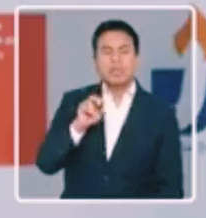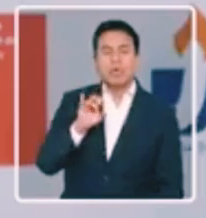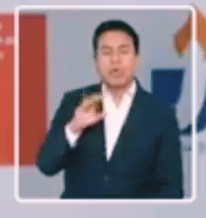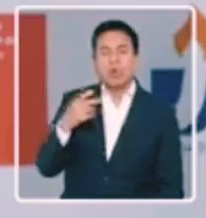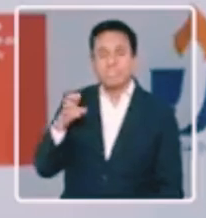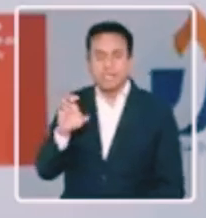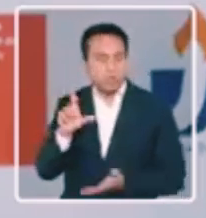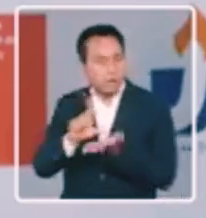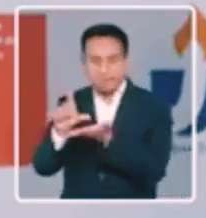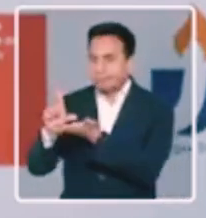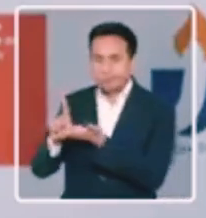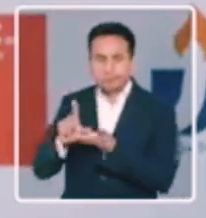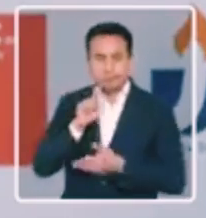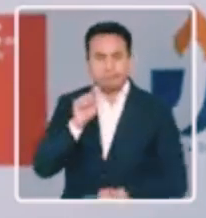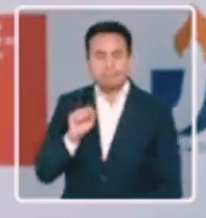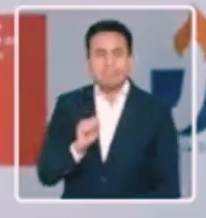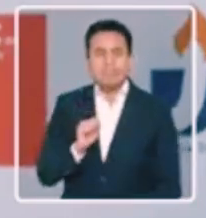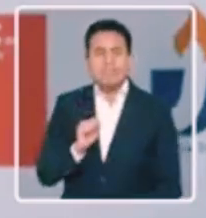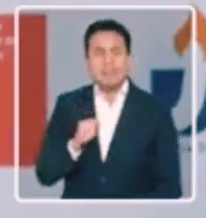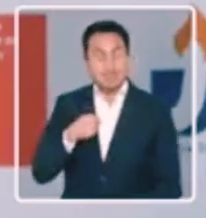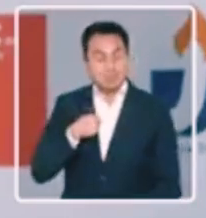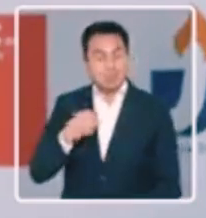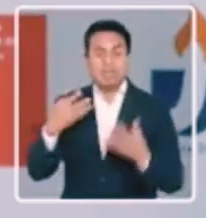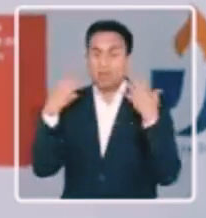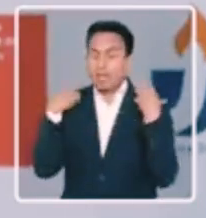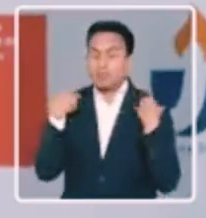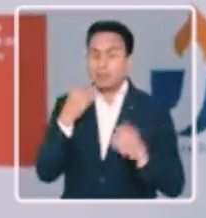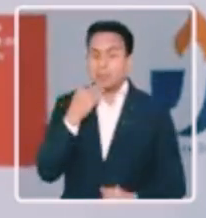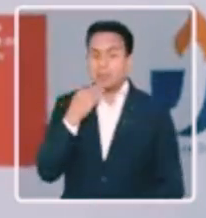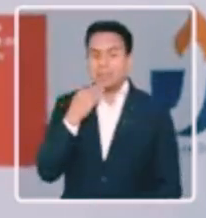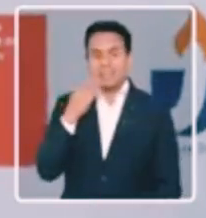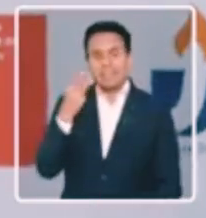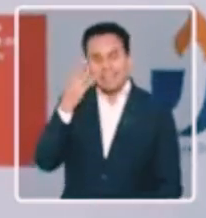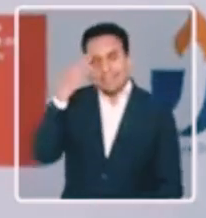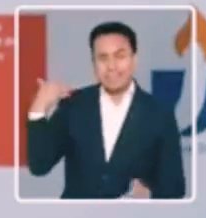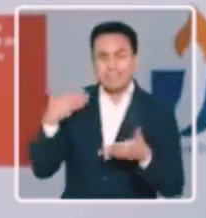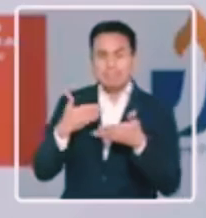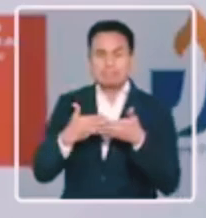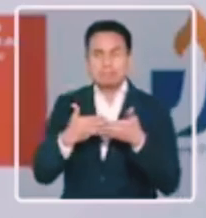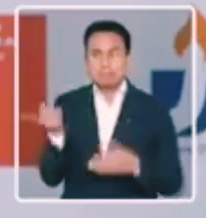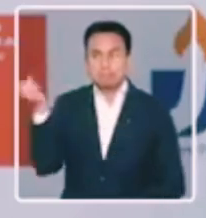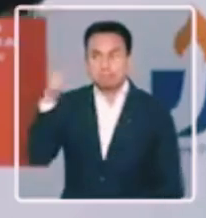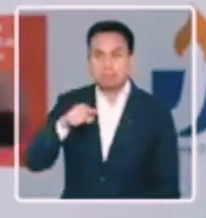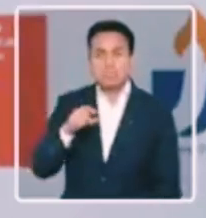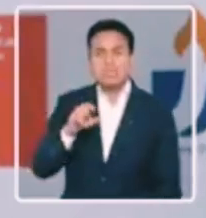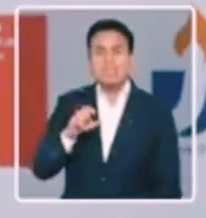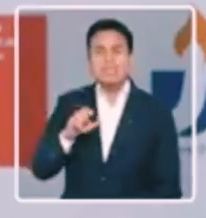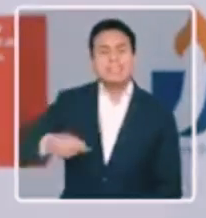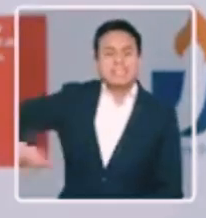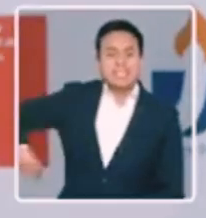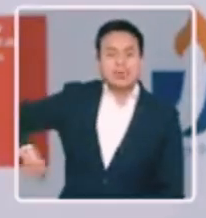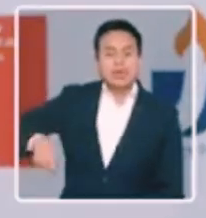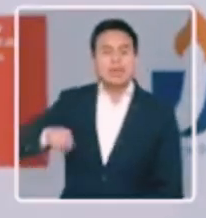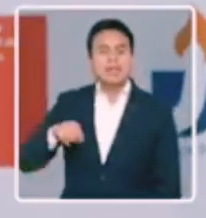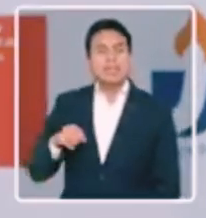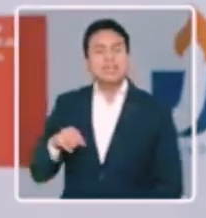entre otros lugares me ha tocado poder en estos tres días veníamos llegando de quirihue en